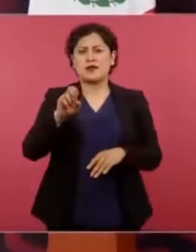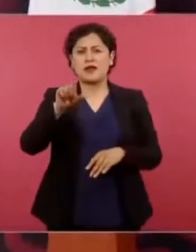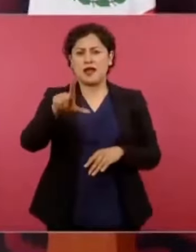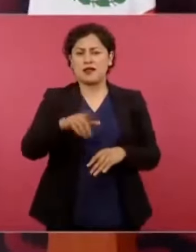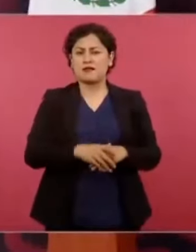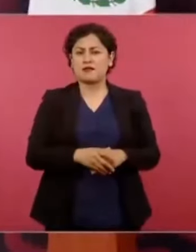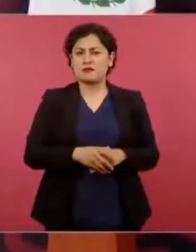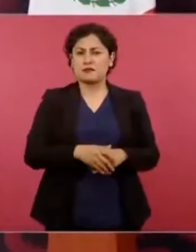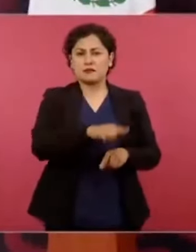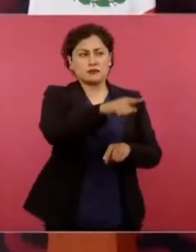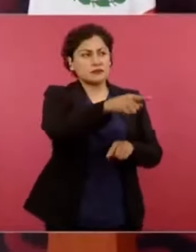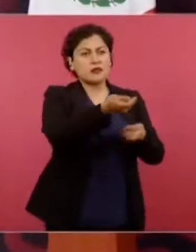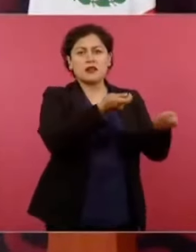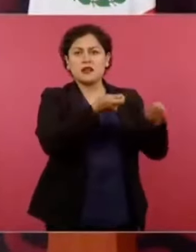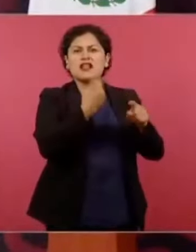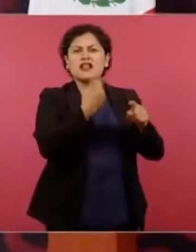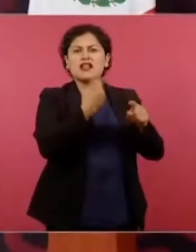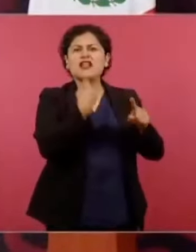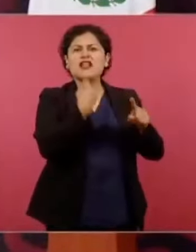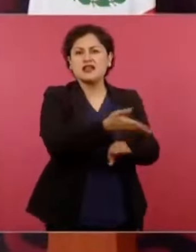todos.